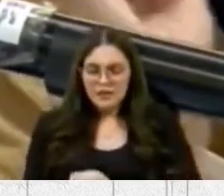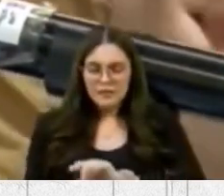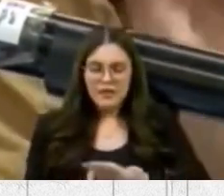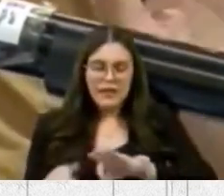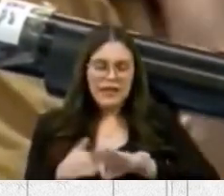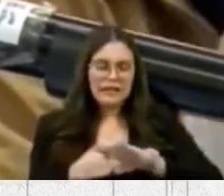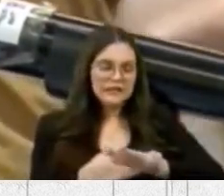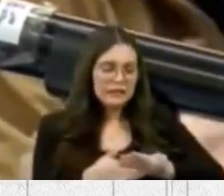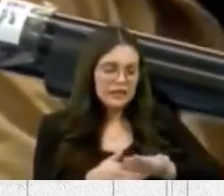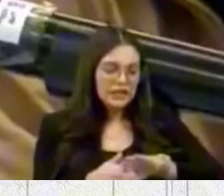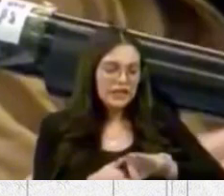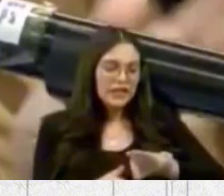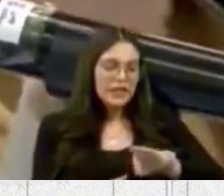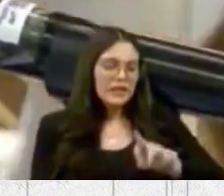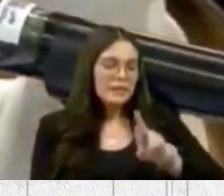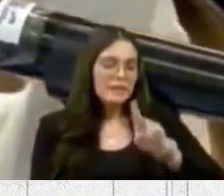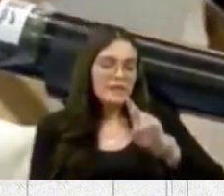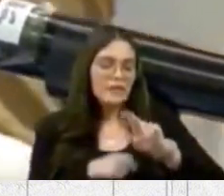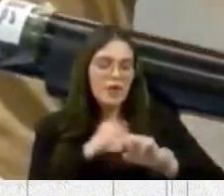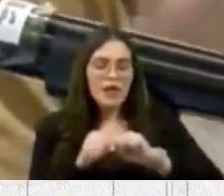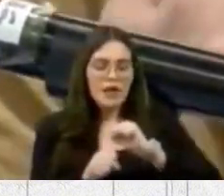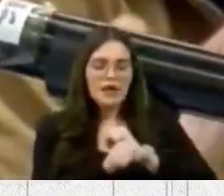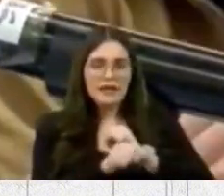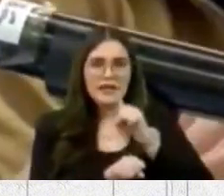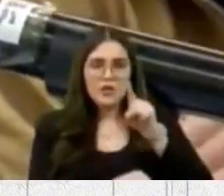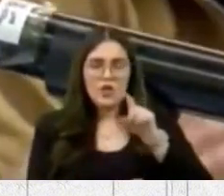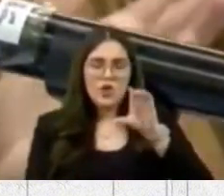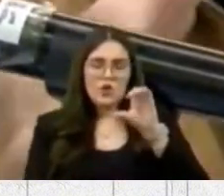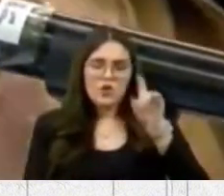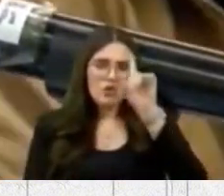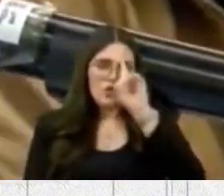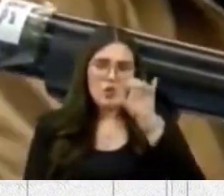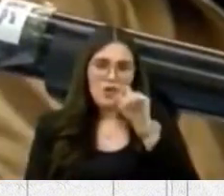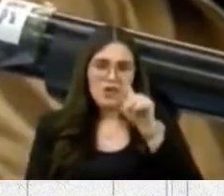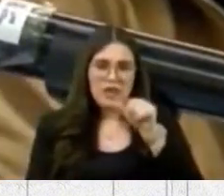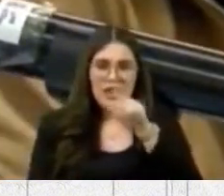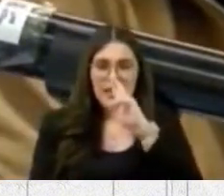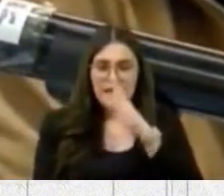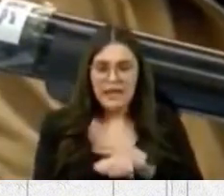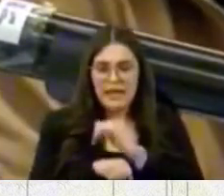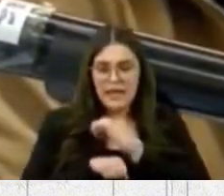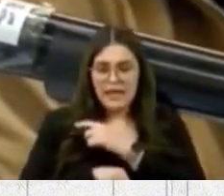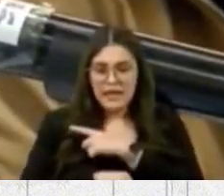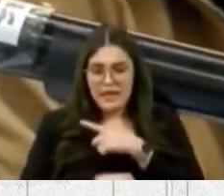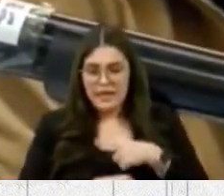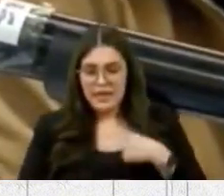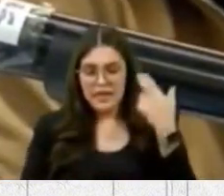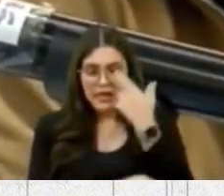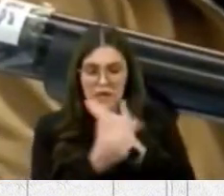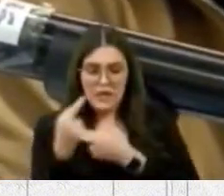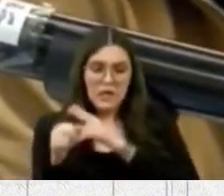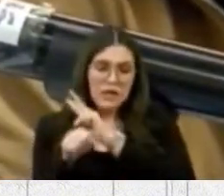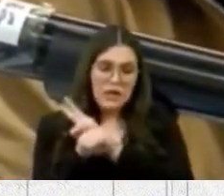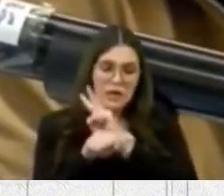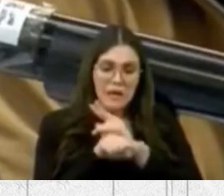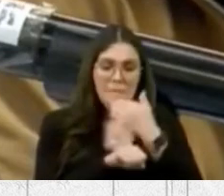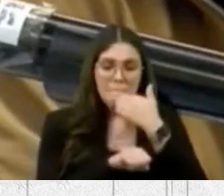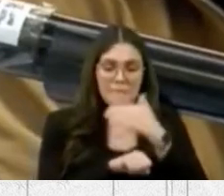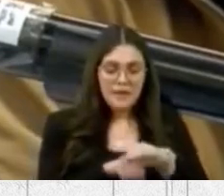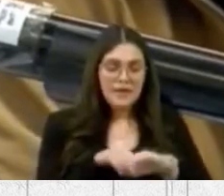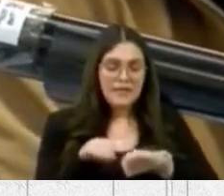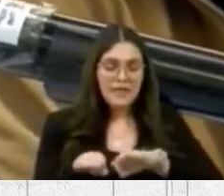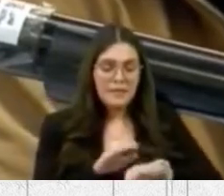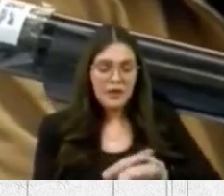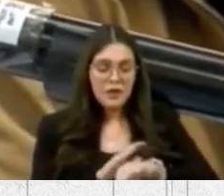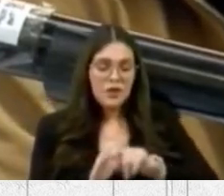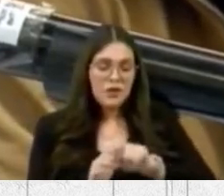el Consejo de la Judicatura, el encargado de vigilar el correcto actuar de los juzgadores, tan